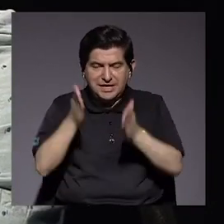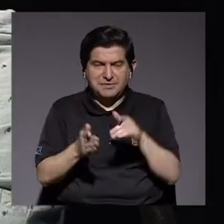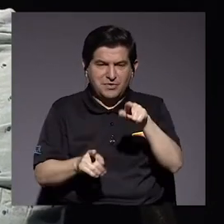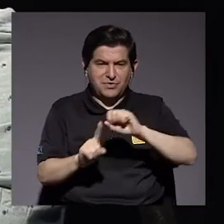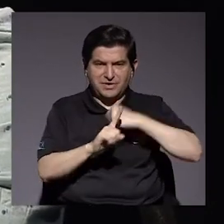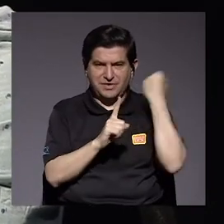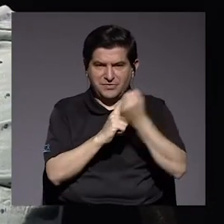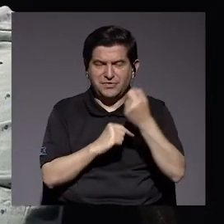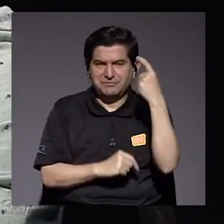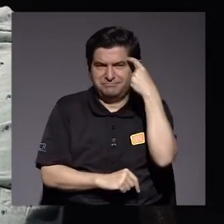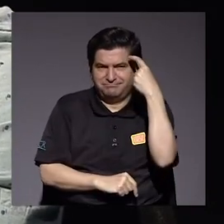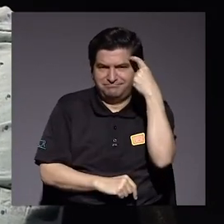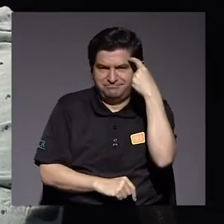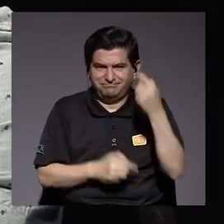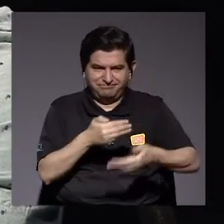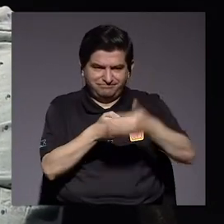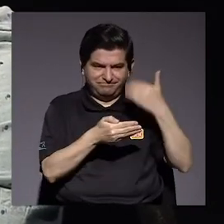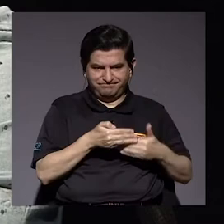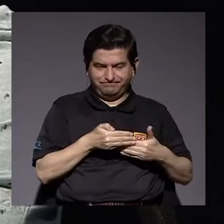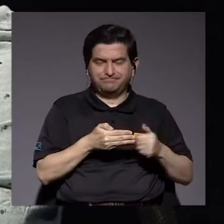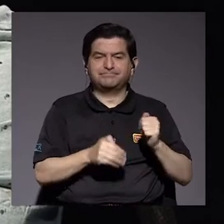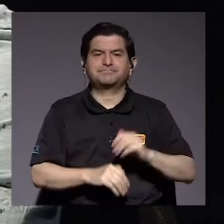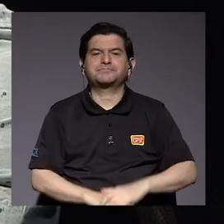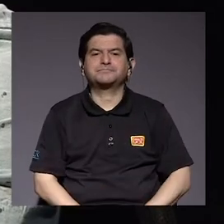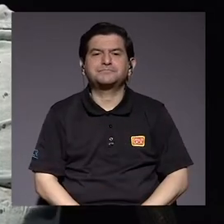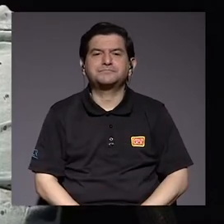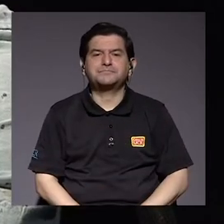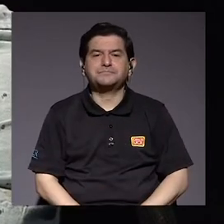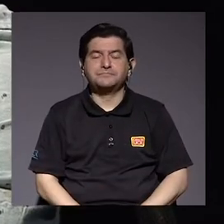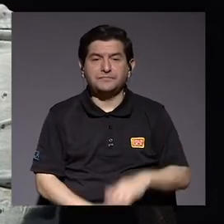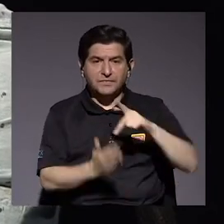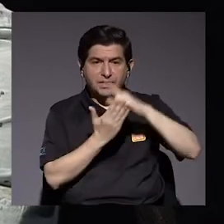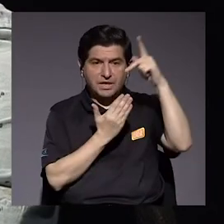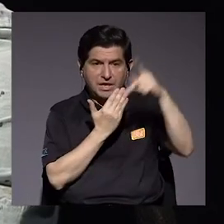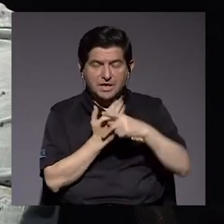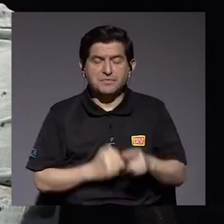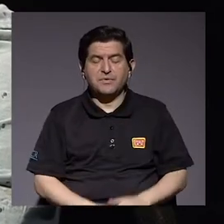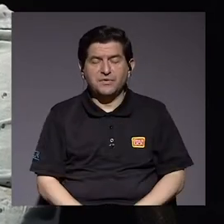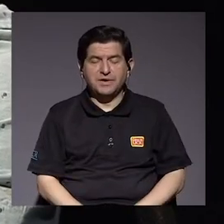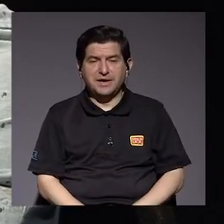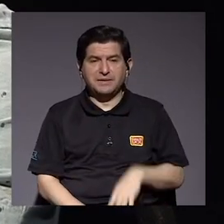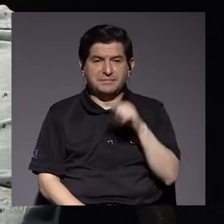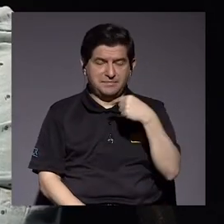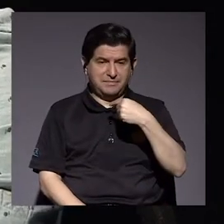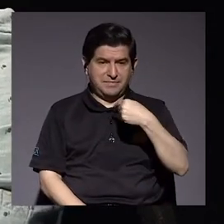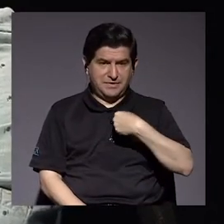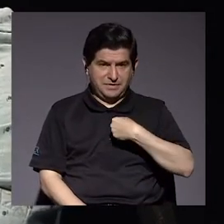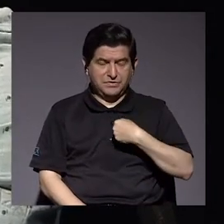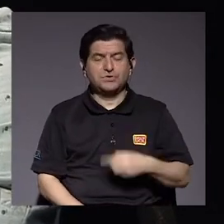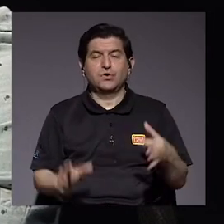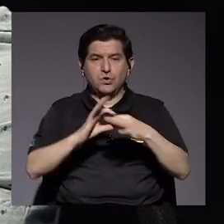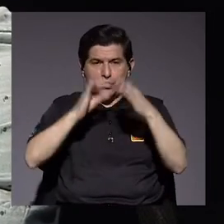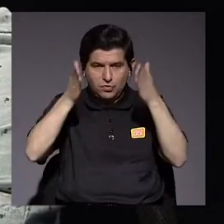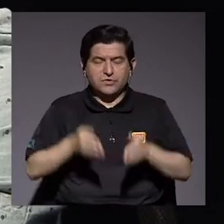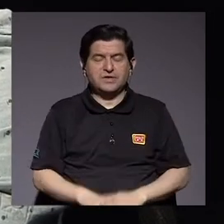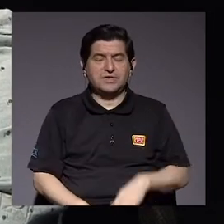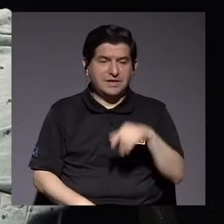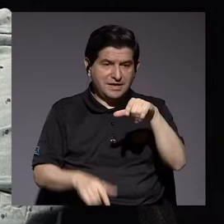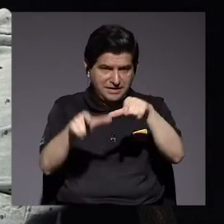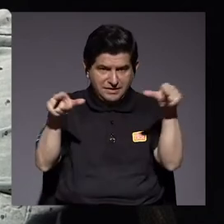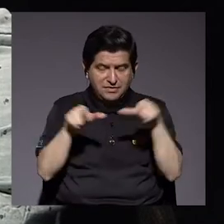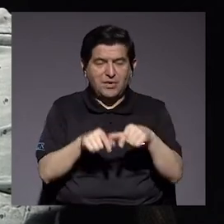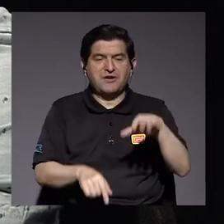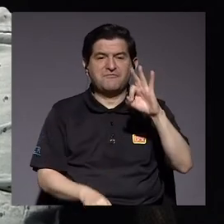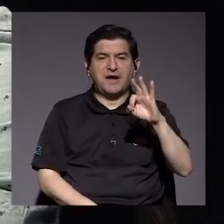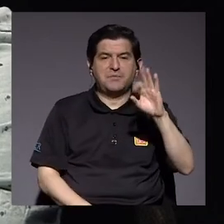circunstancias. Entonces, el programa de leguminosas, que es el que coordina mi persona en la estación, y